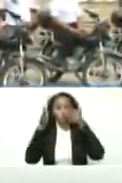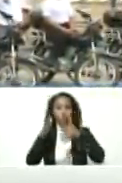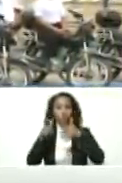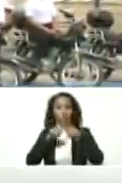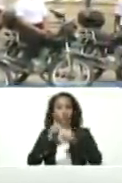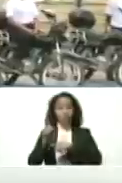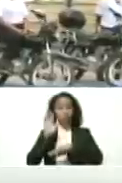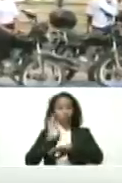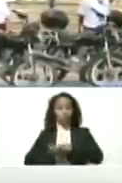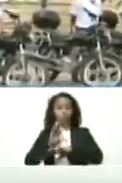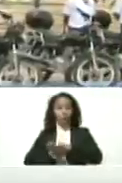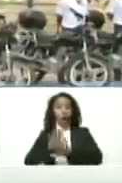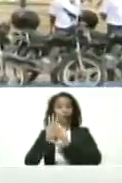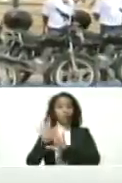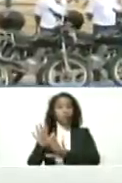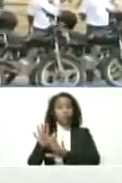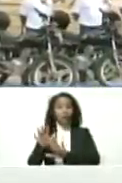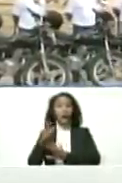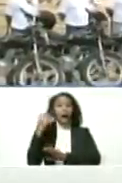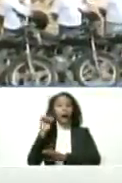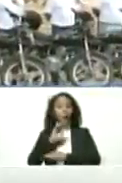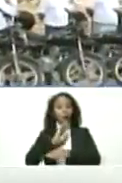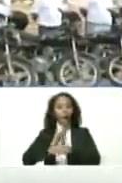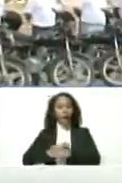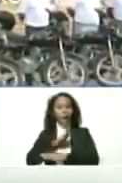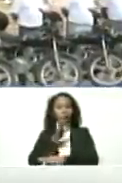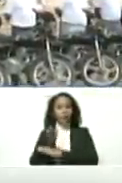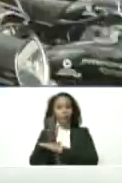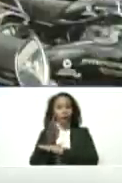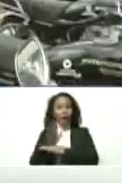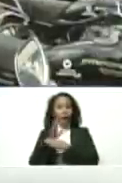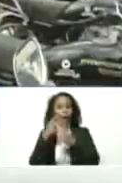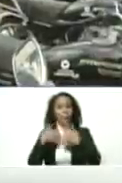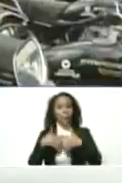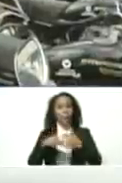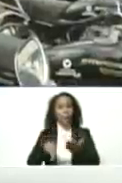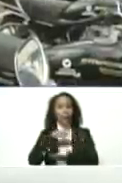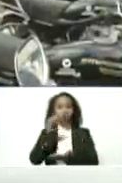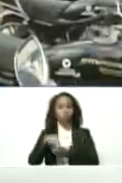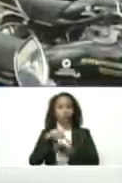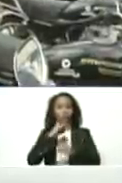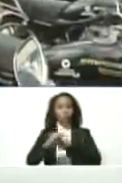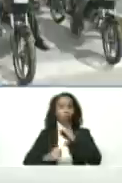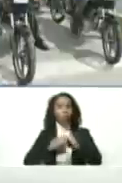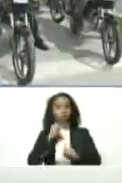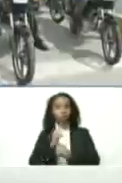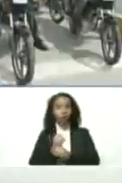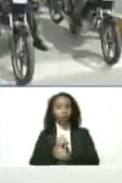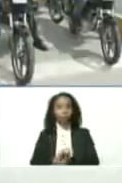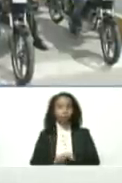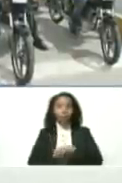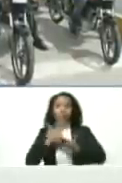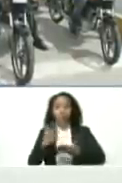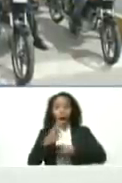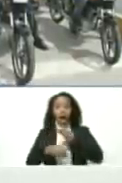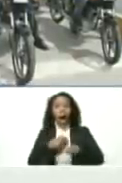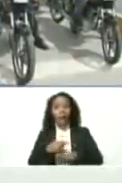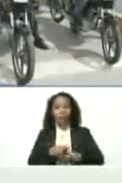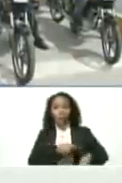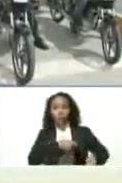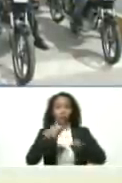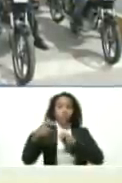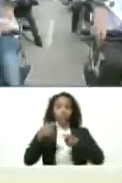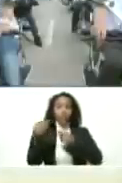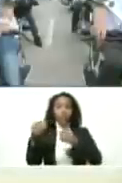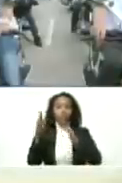eso fuera así, hay que citar a las empresas nacionales o internacionales que hacen reparto a